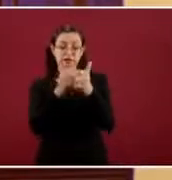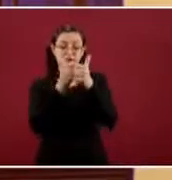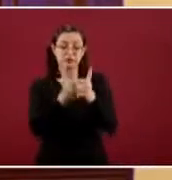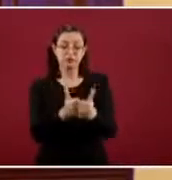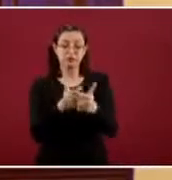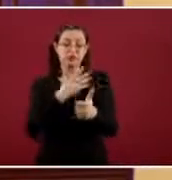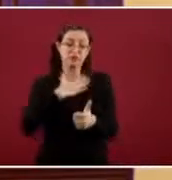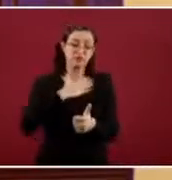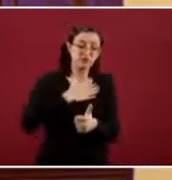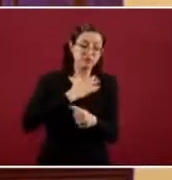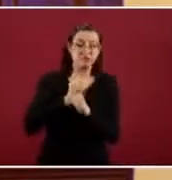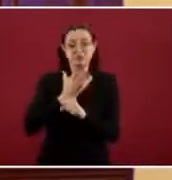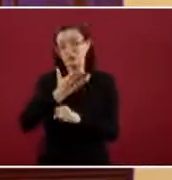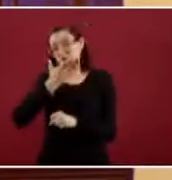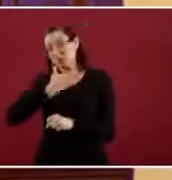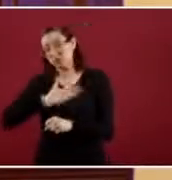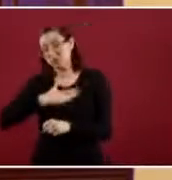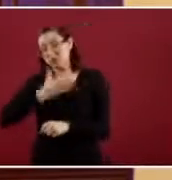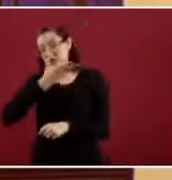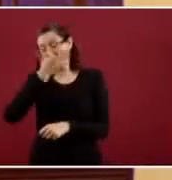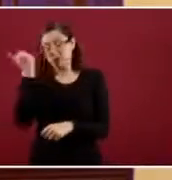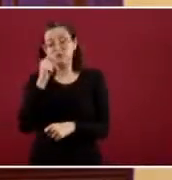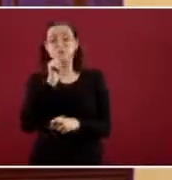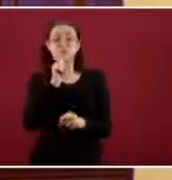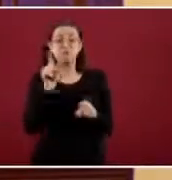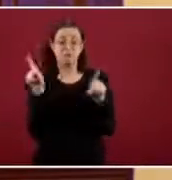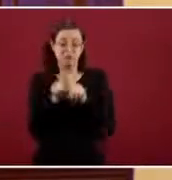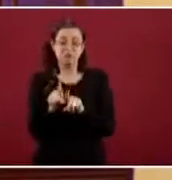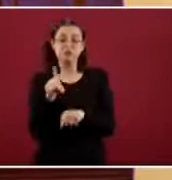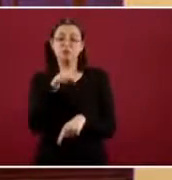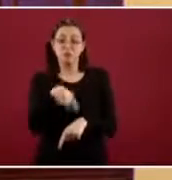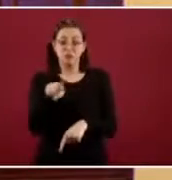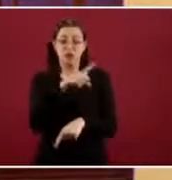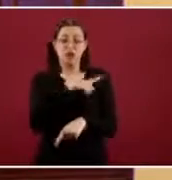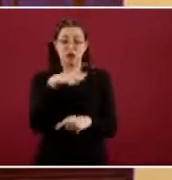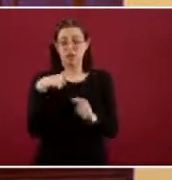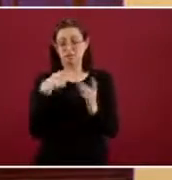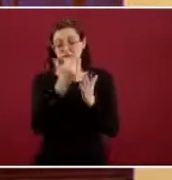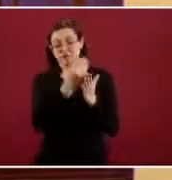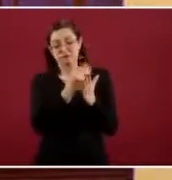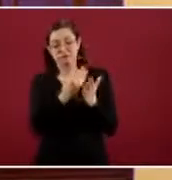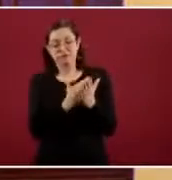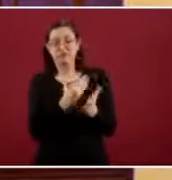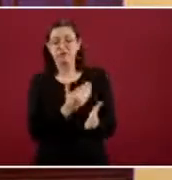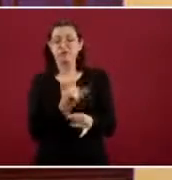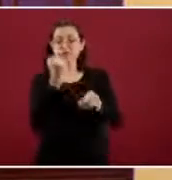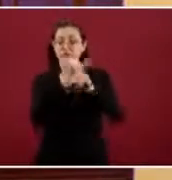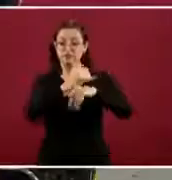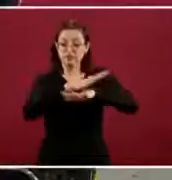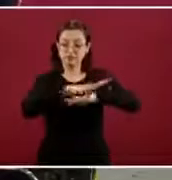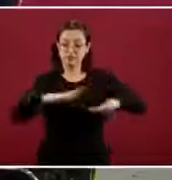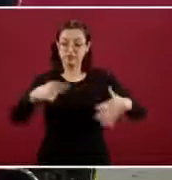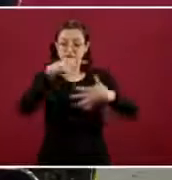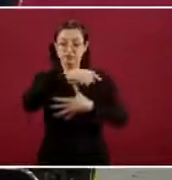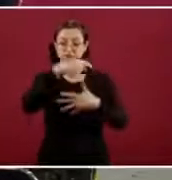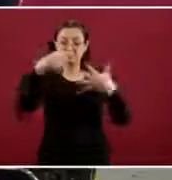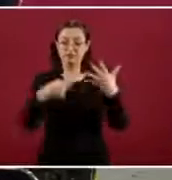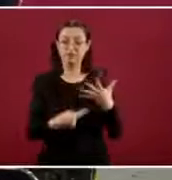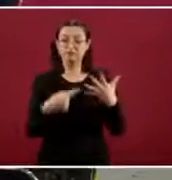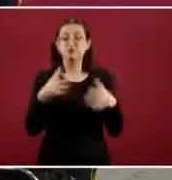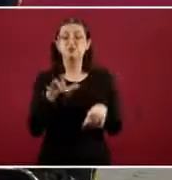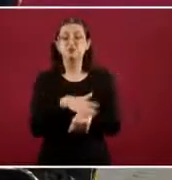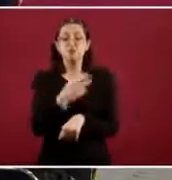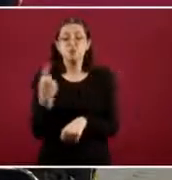forma justa o injusta, pues también que se puedan aplicar estas medidas con los mejores estándares, informando a las personas sobre la condición,